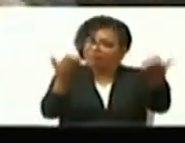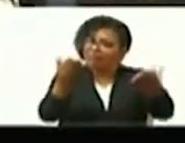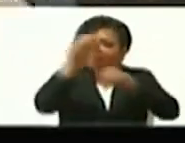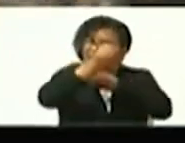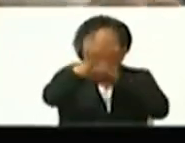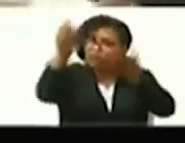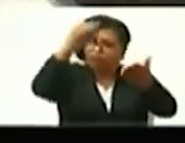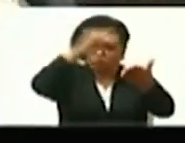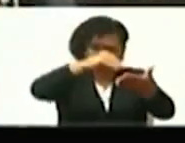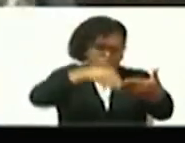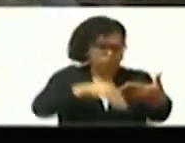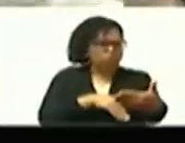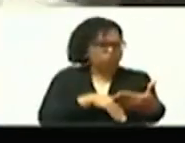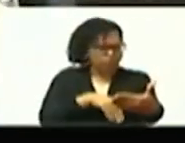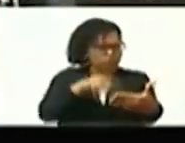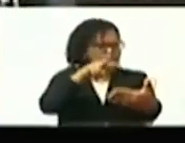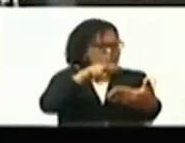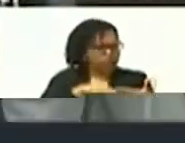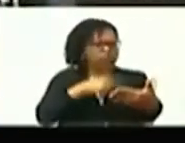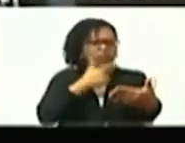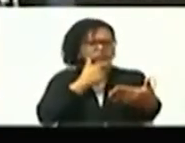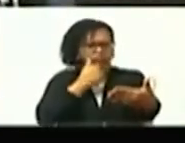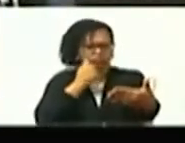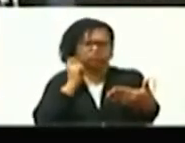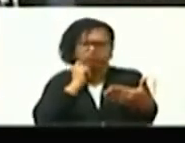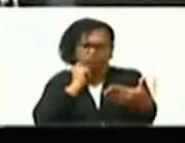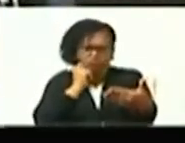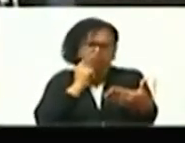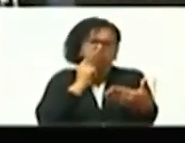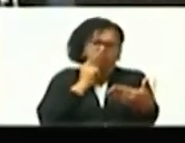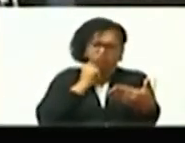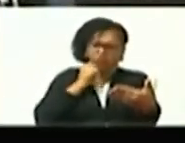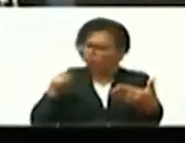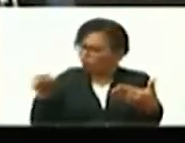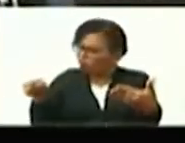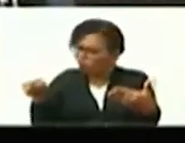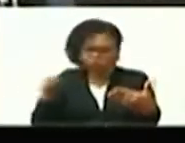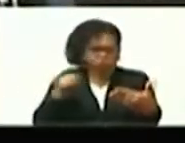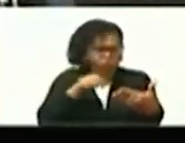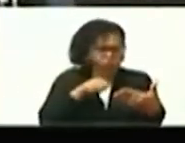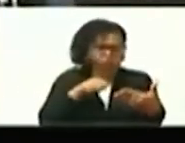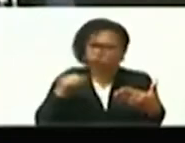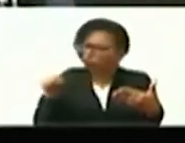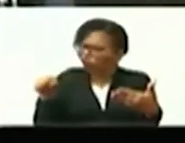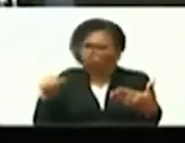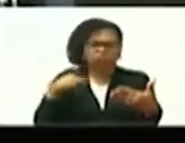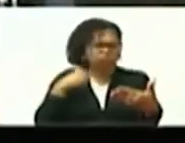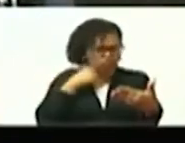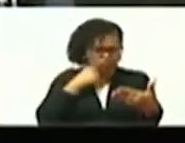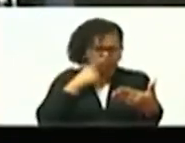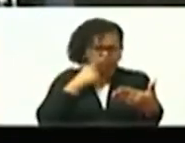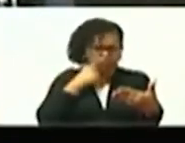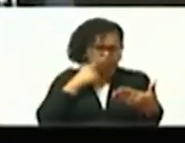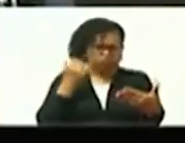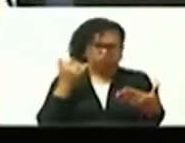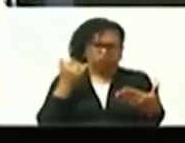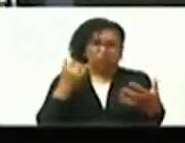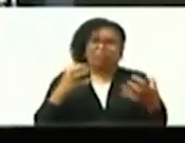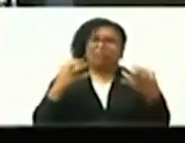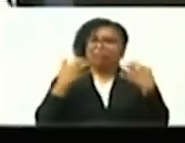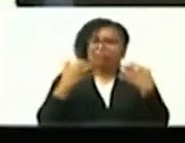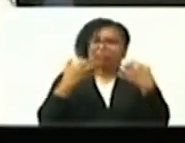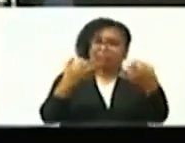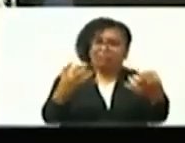el informe, reflexionarlo, ponderarlo, consultarlo? Y no que durante la misma sesión, ojo, se ha hecho cumpliendo